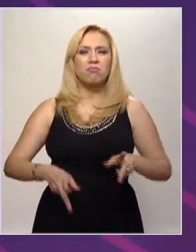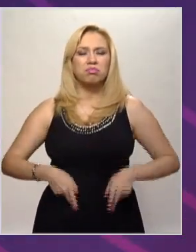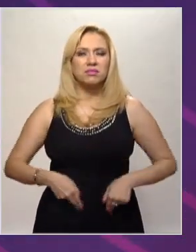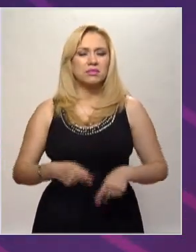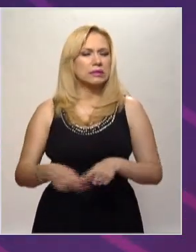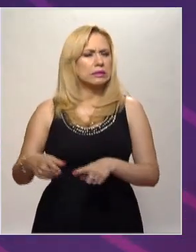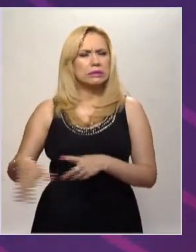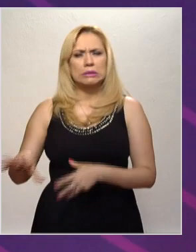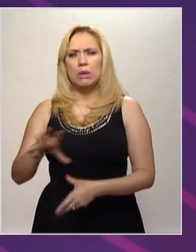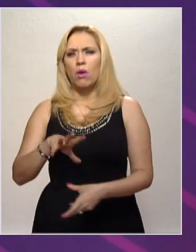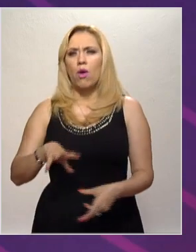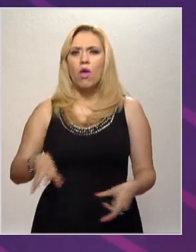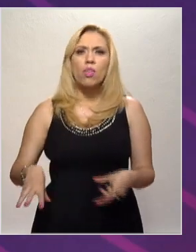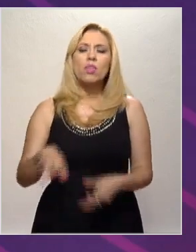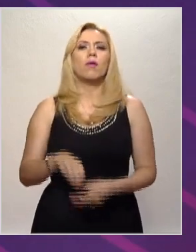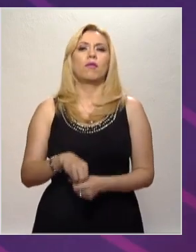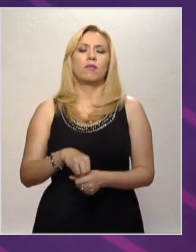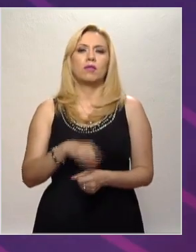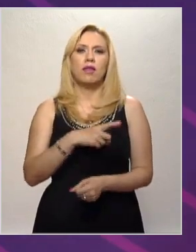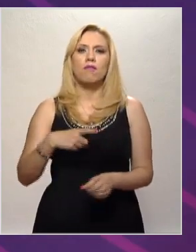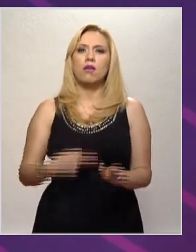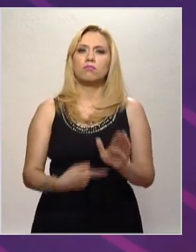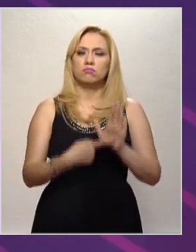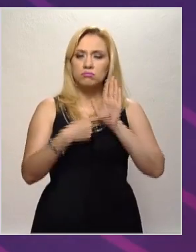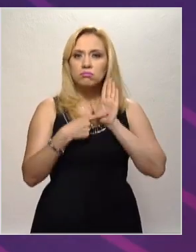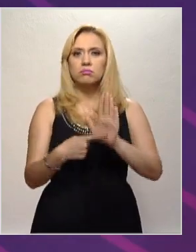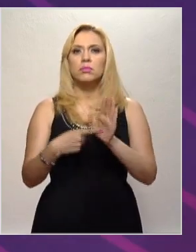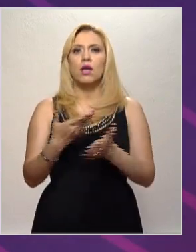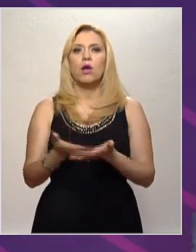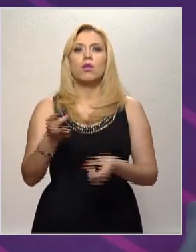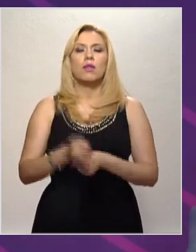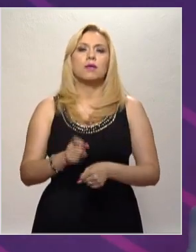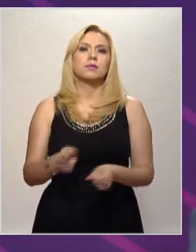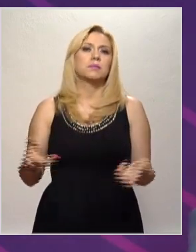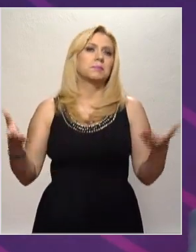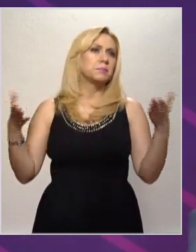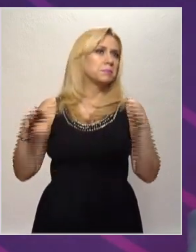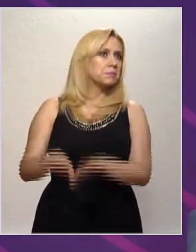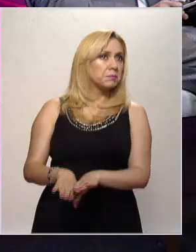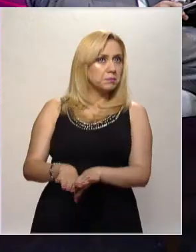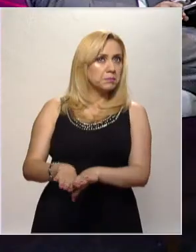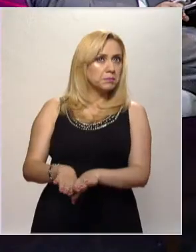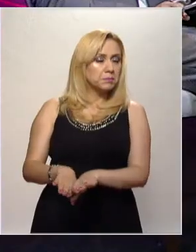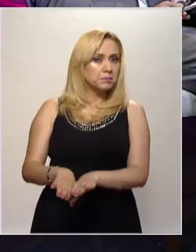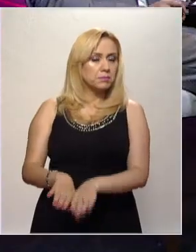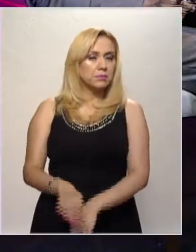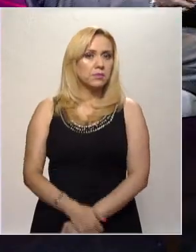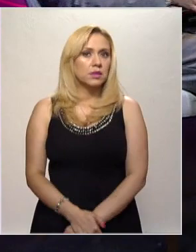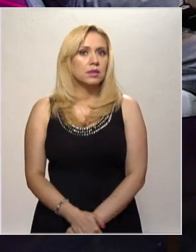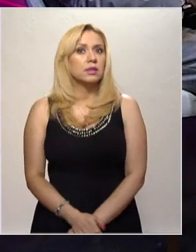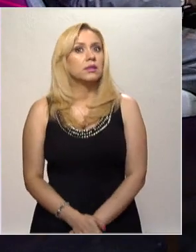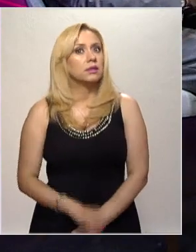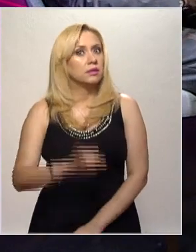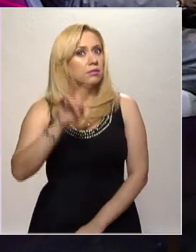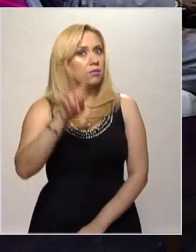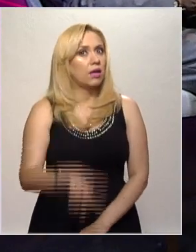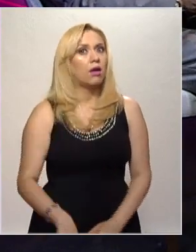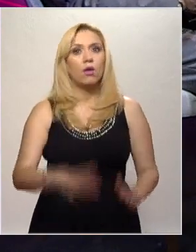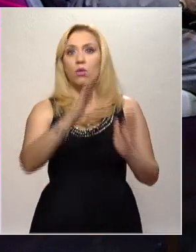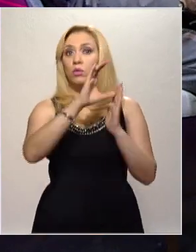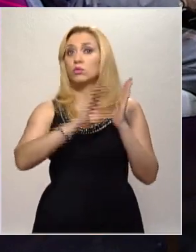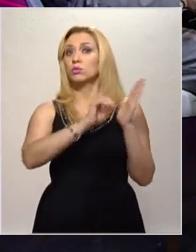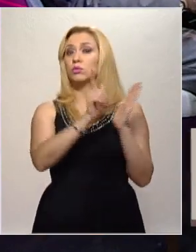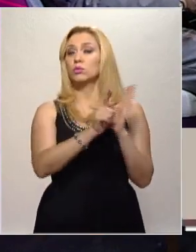ese valor negativo que debe tener, porque hasta ahora es prácticamente invisible. Creo que tocas un tema muy importante, ¿no? Nuestra Constitución tiene